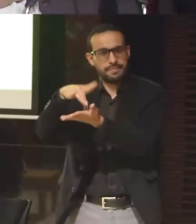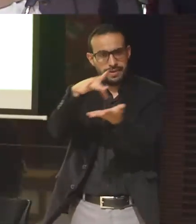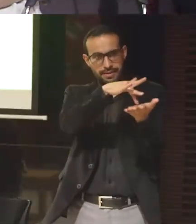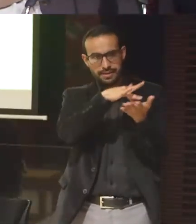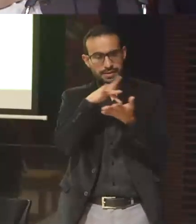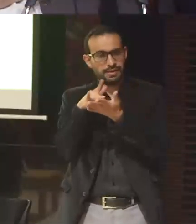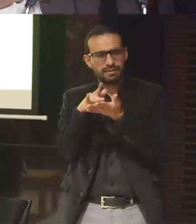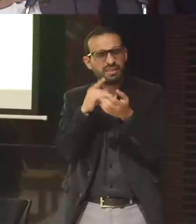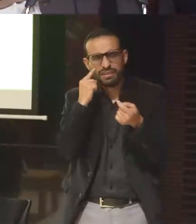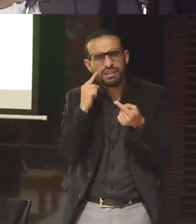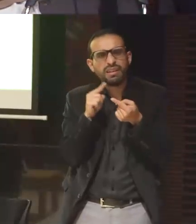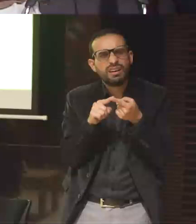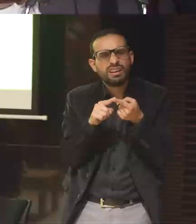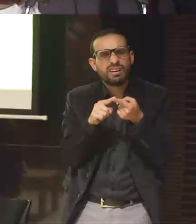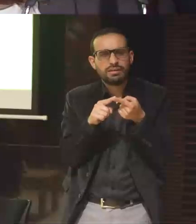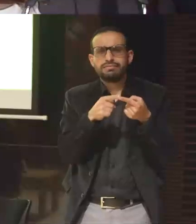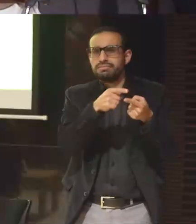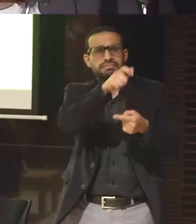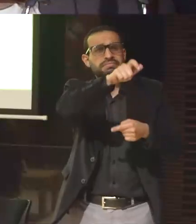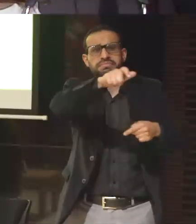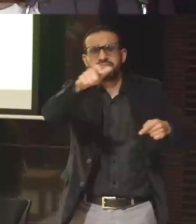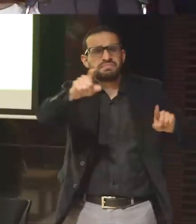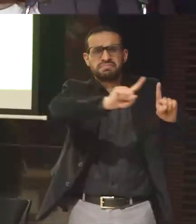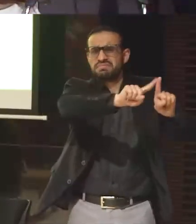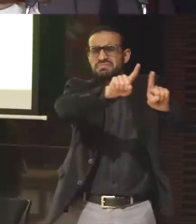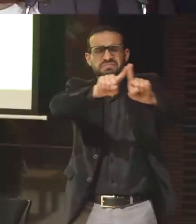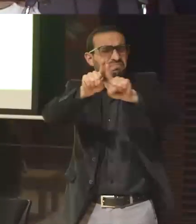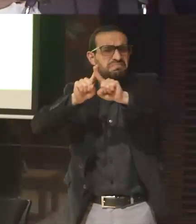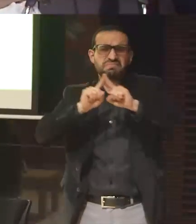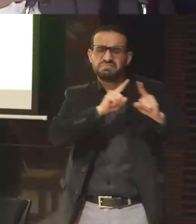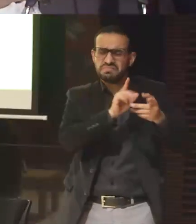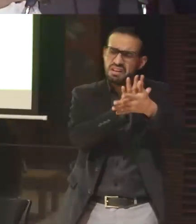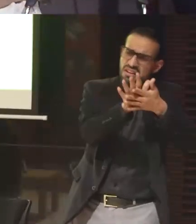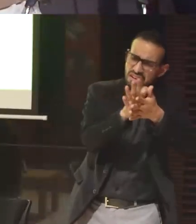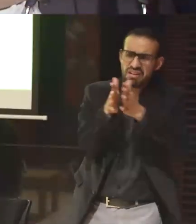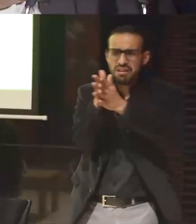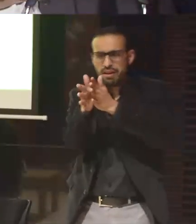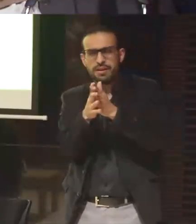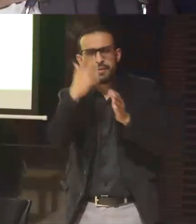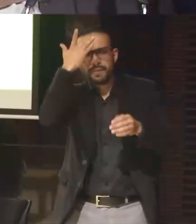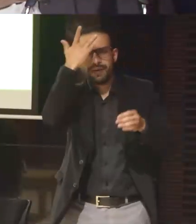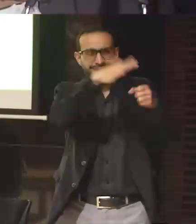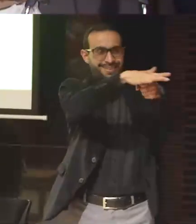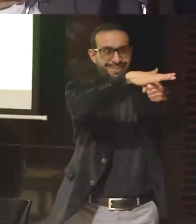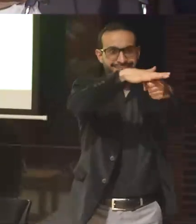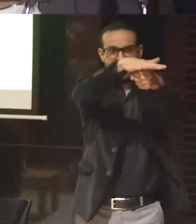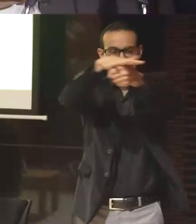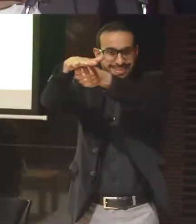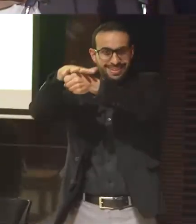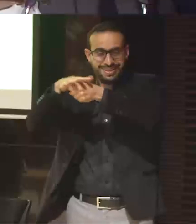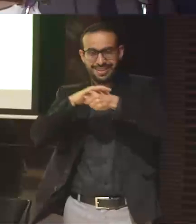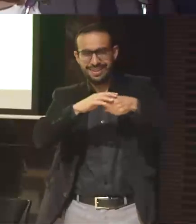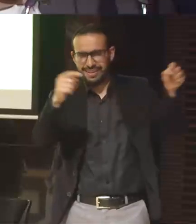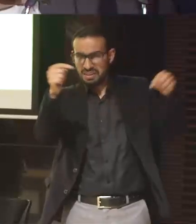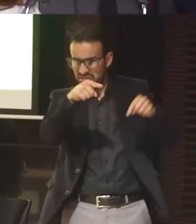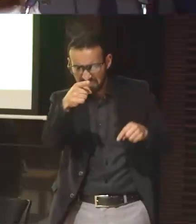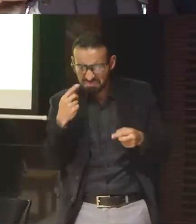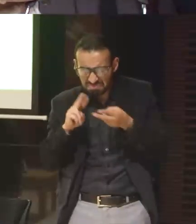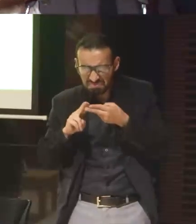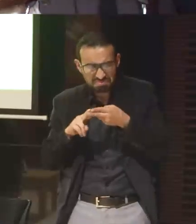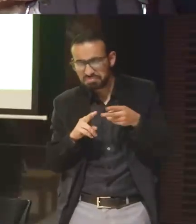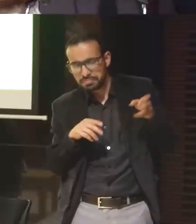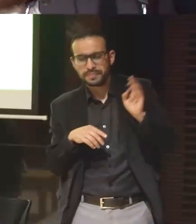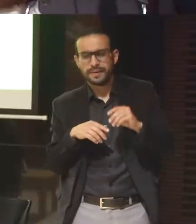mundo, mostrar las voces de todo el mundo, porque nos dimos cuenta que los mecanismos de participación ciudadana constitucionales, pues que ustedes conocen, hay veces